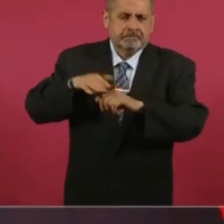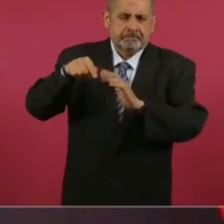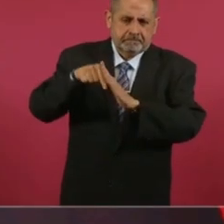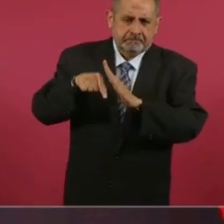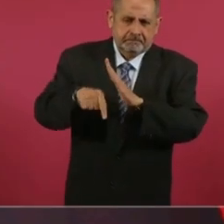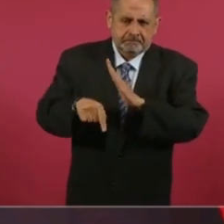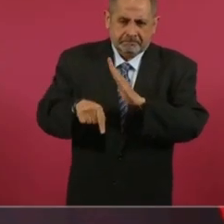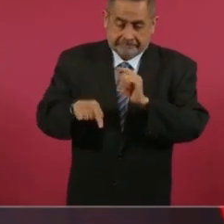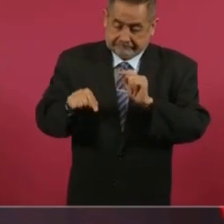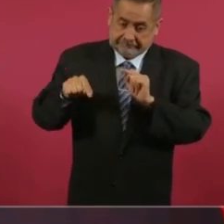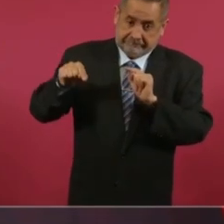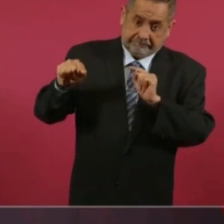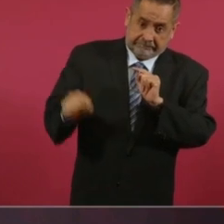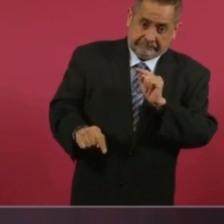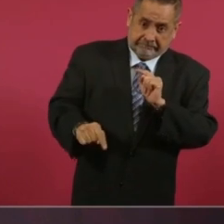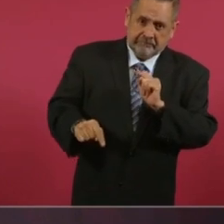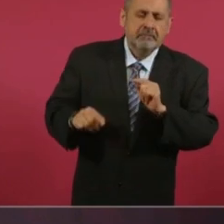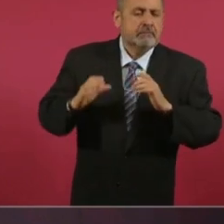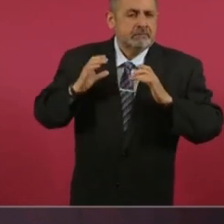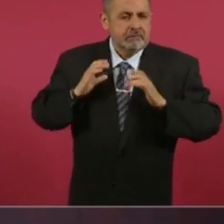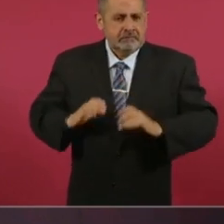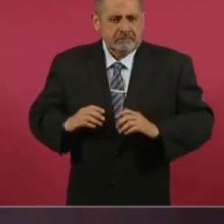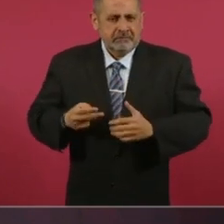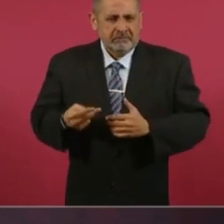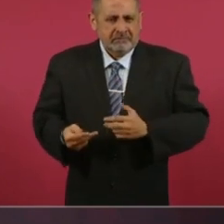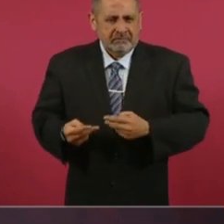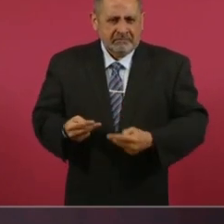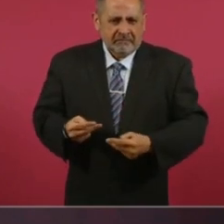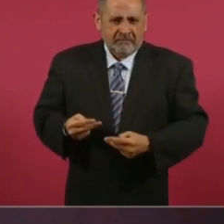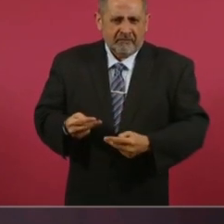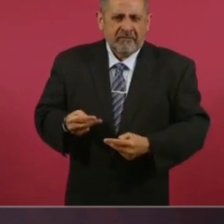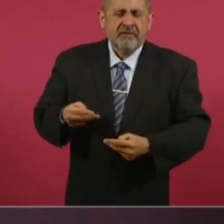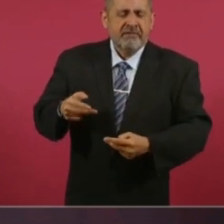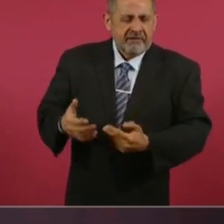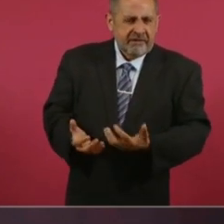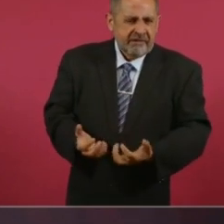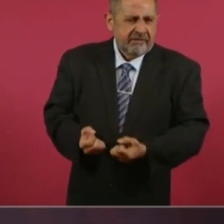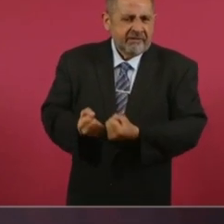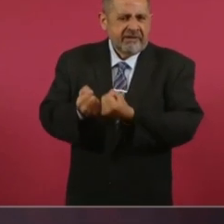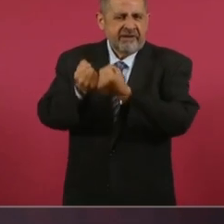hasta donde se considera están los mineros.